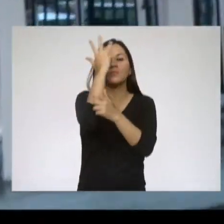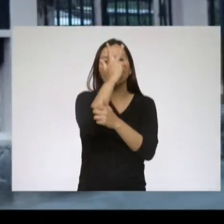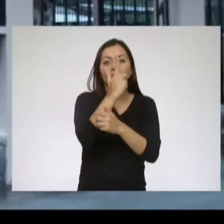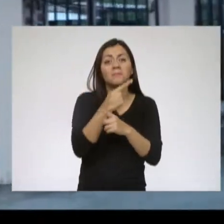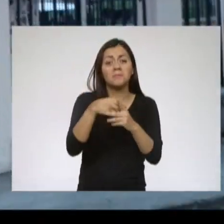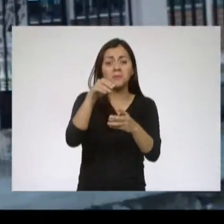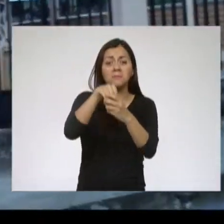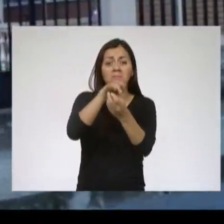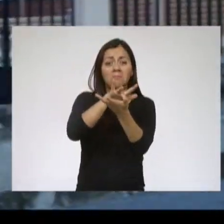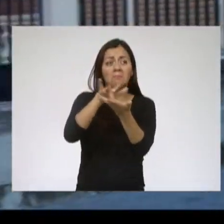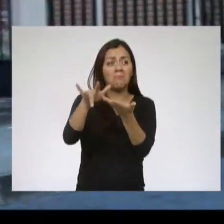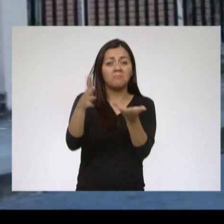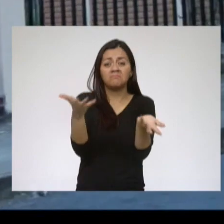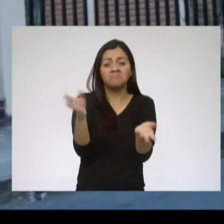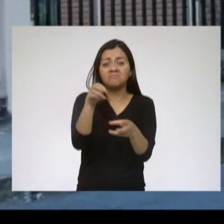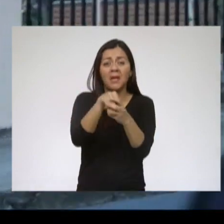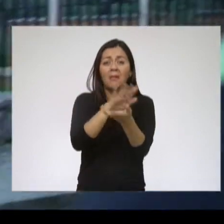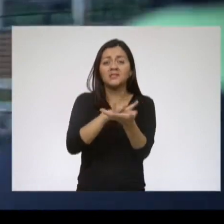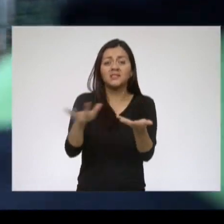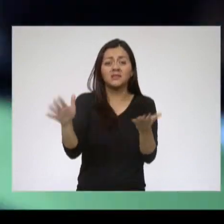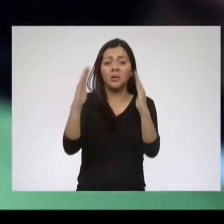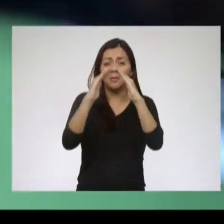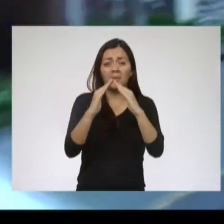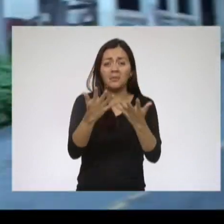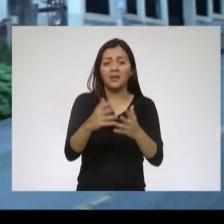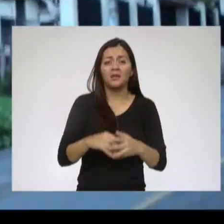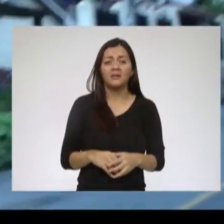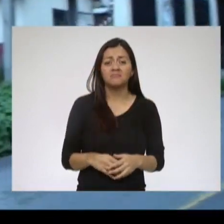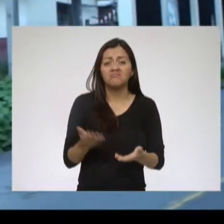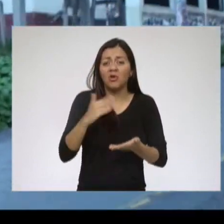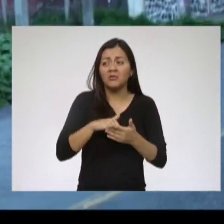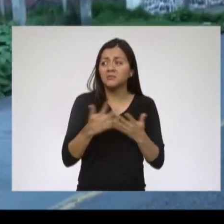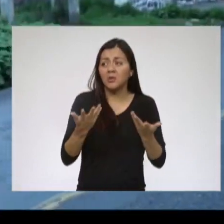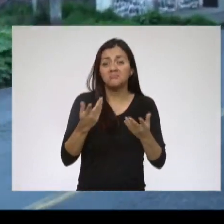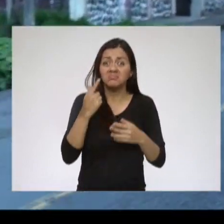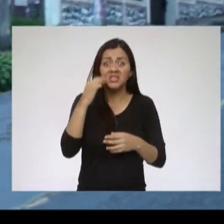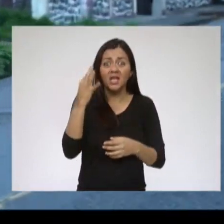pero ya si no está habitada, de nuevo se le dañará.